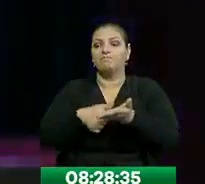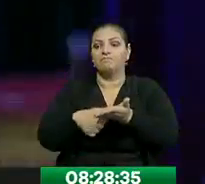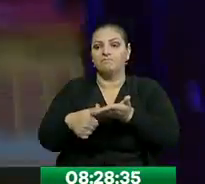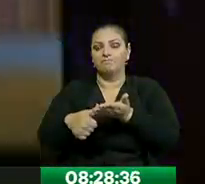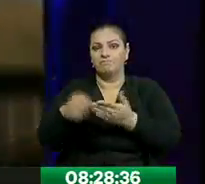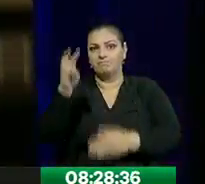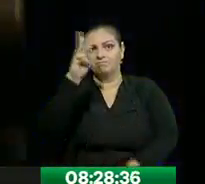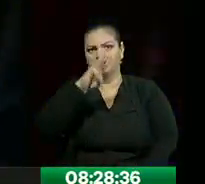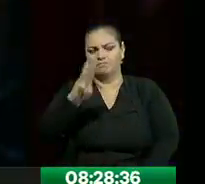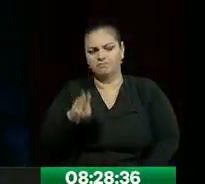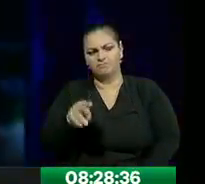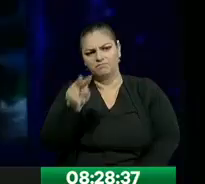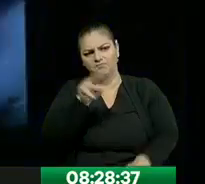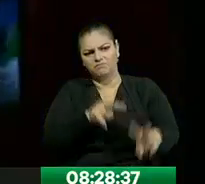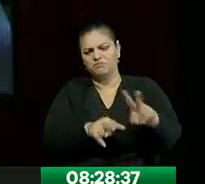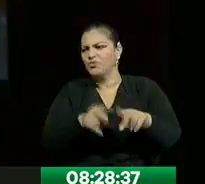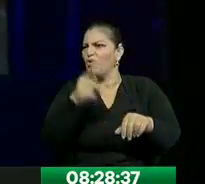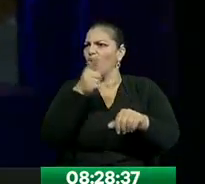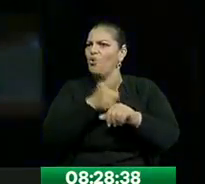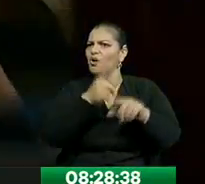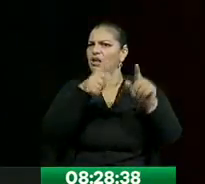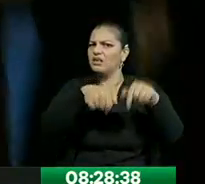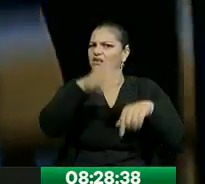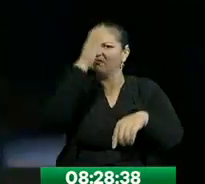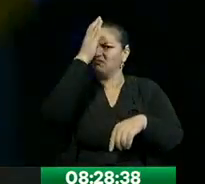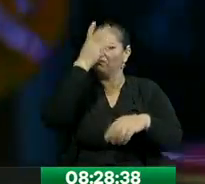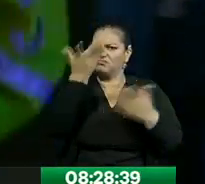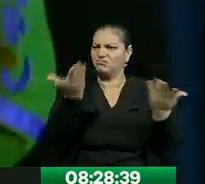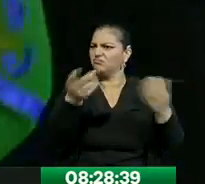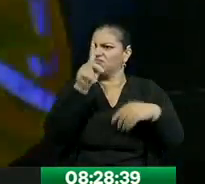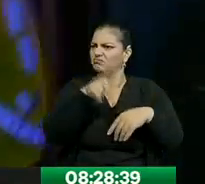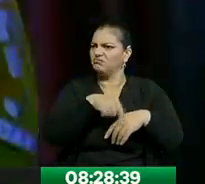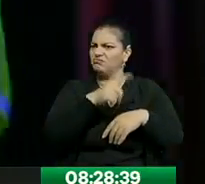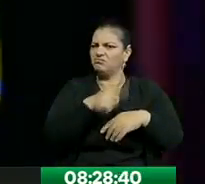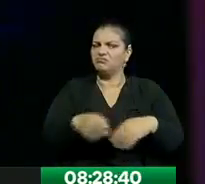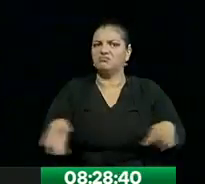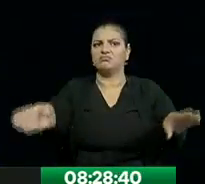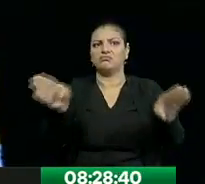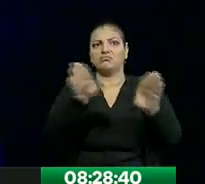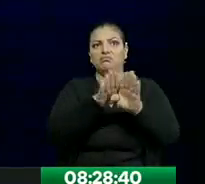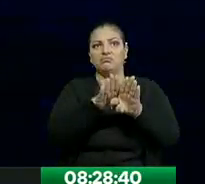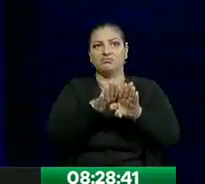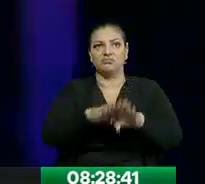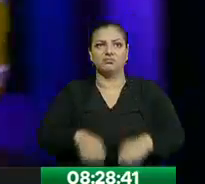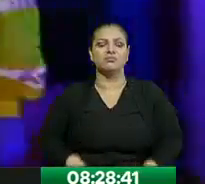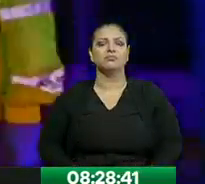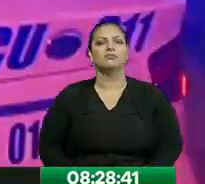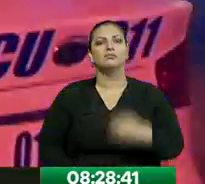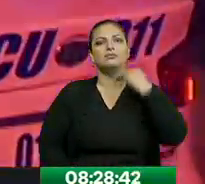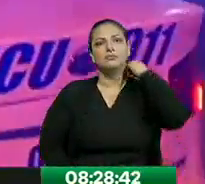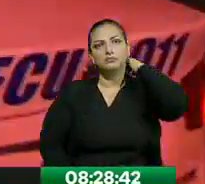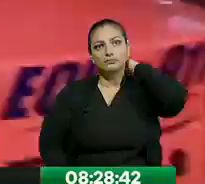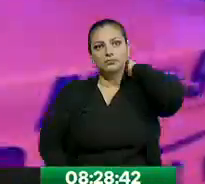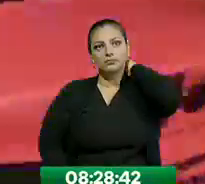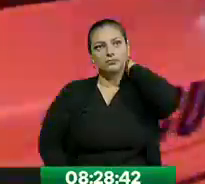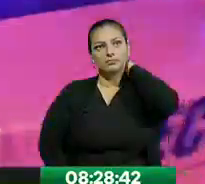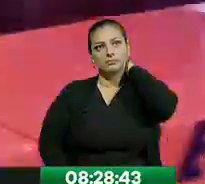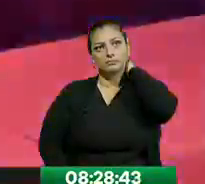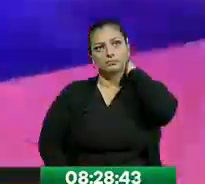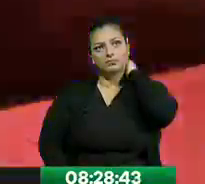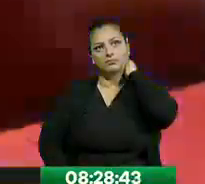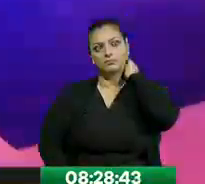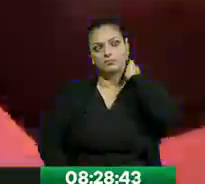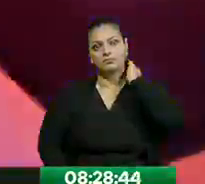sitio, mientras que la policía investiga si existen o no otros hechos que se hayan registrado en el interior